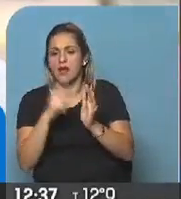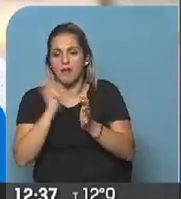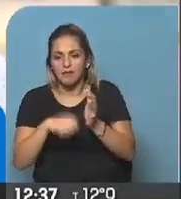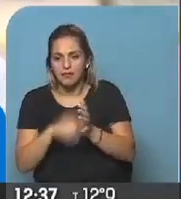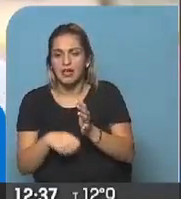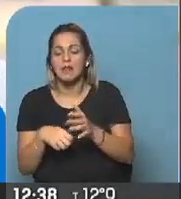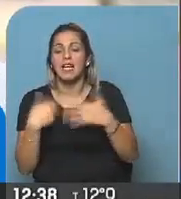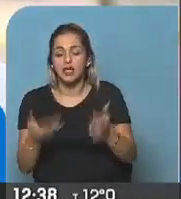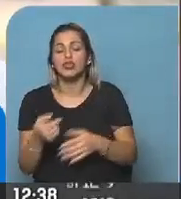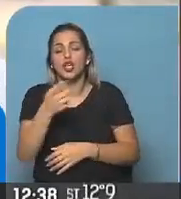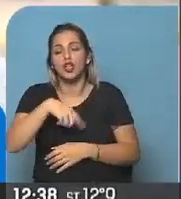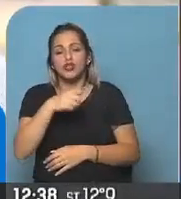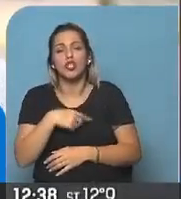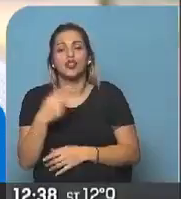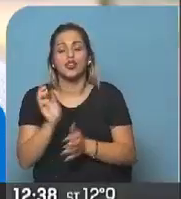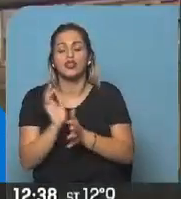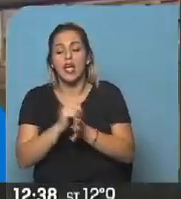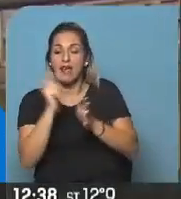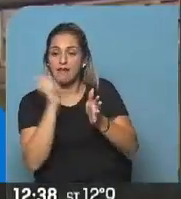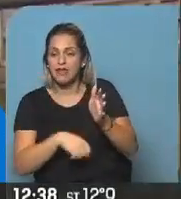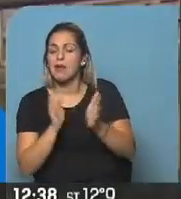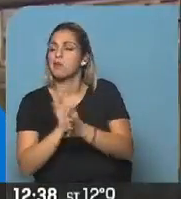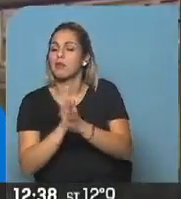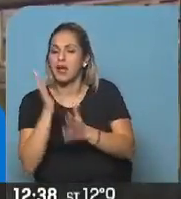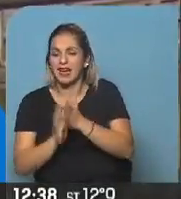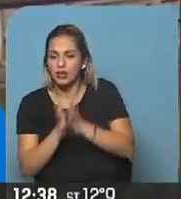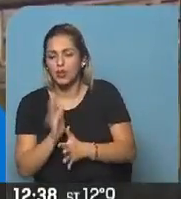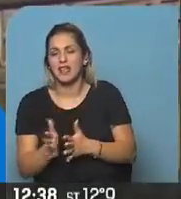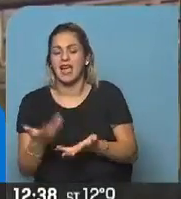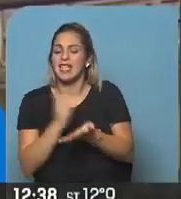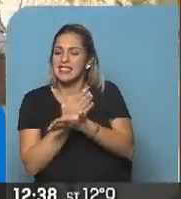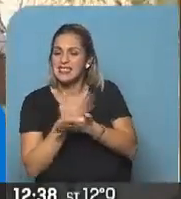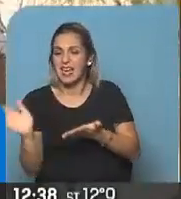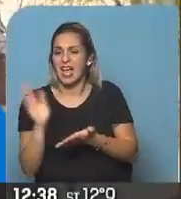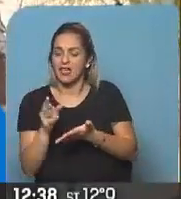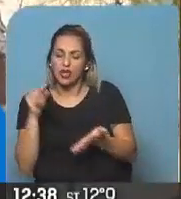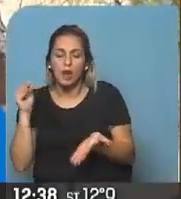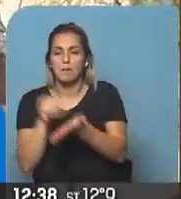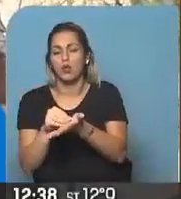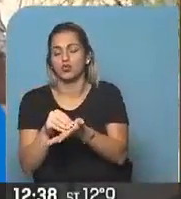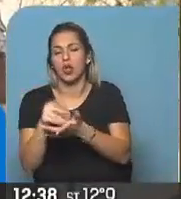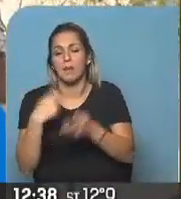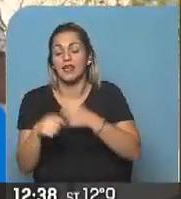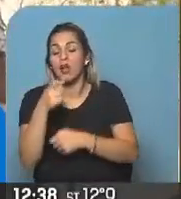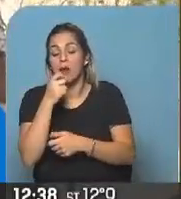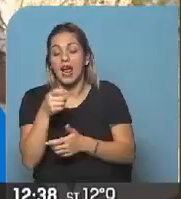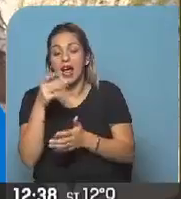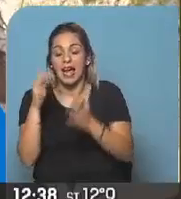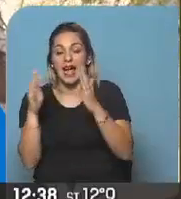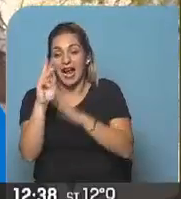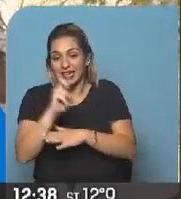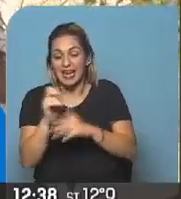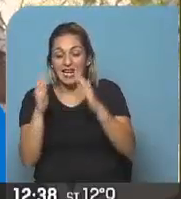Nuestra propuesta es que las certificaciones sean gratuitas, eliminar esta exigencia que impuso el mercado de que para ingresar al mercado